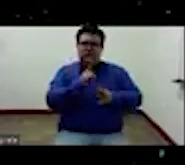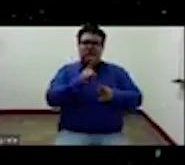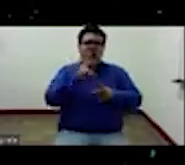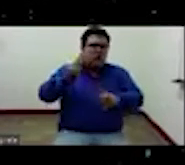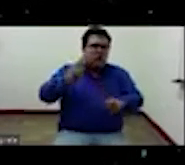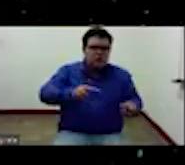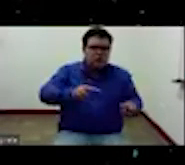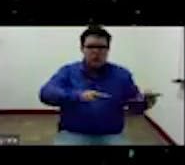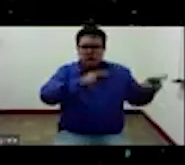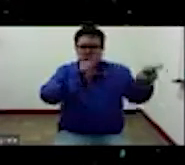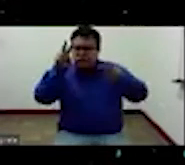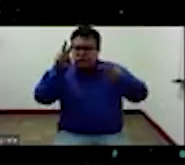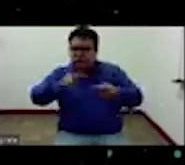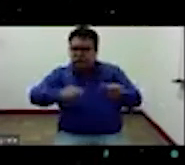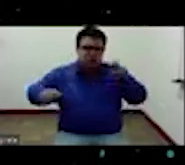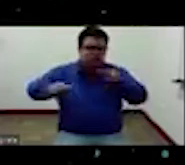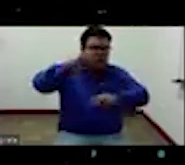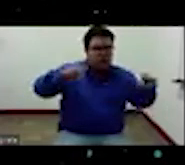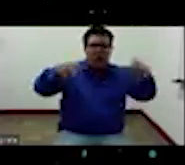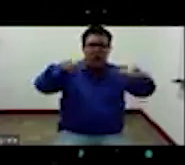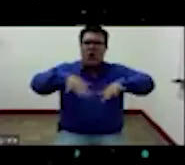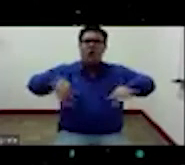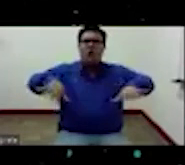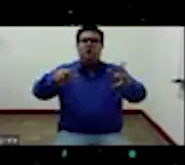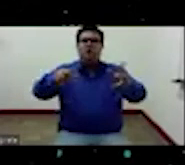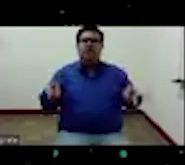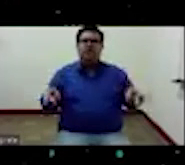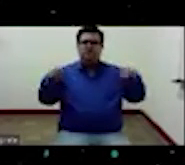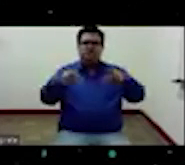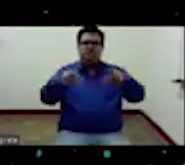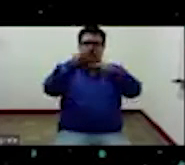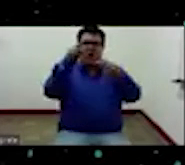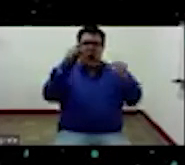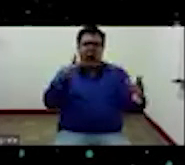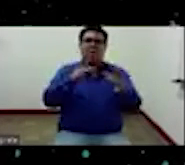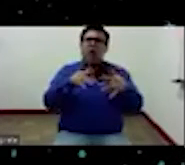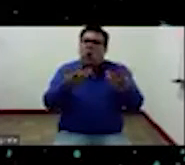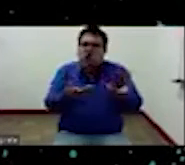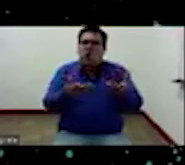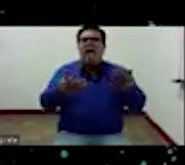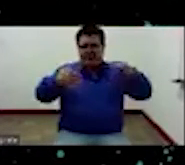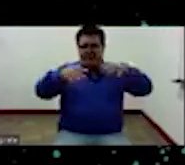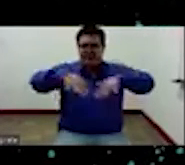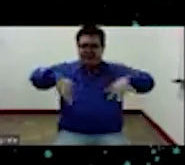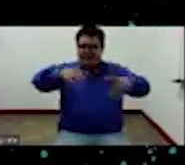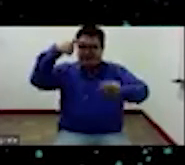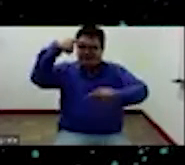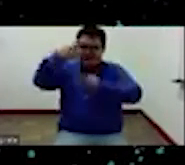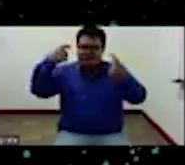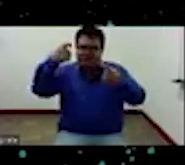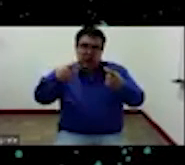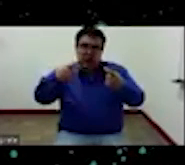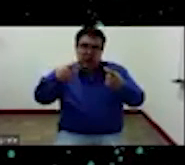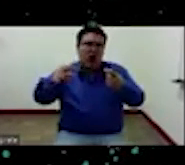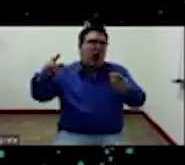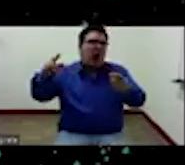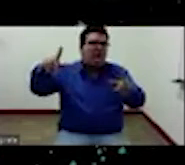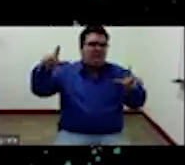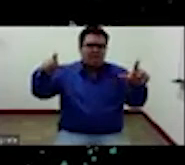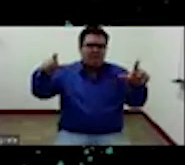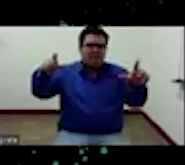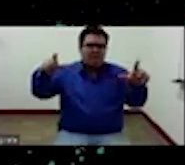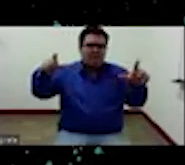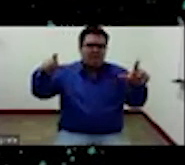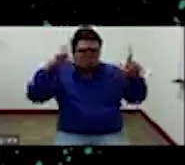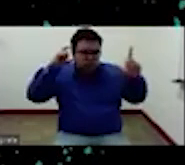palacio, desde el castillo, a través de dispositivos, tubos, orejas y a través de espejos,